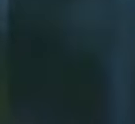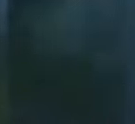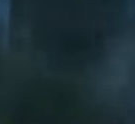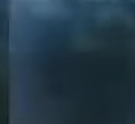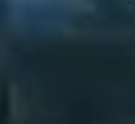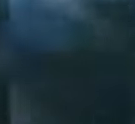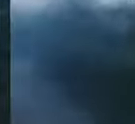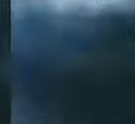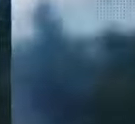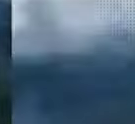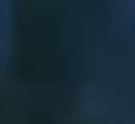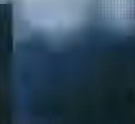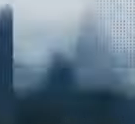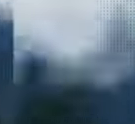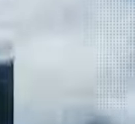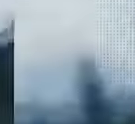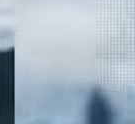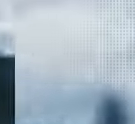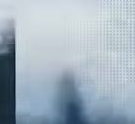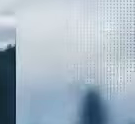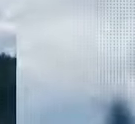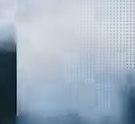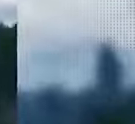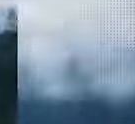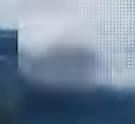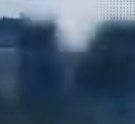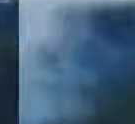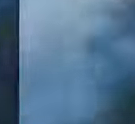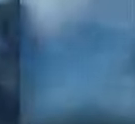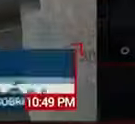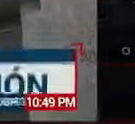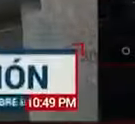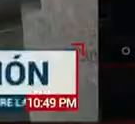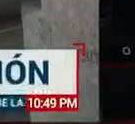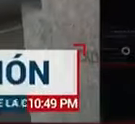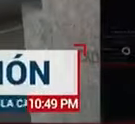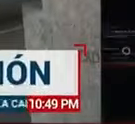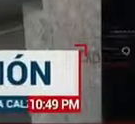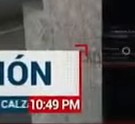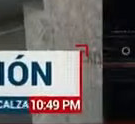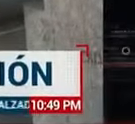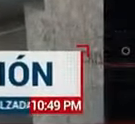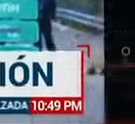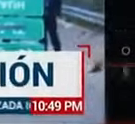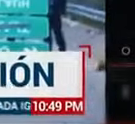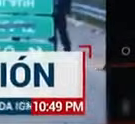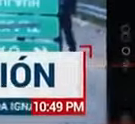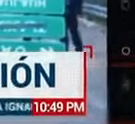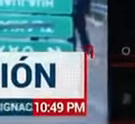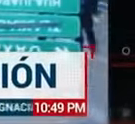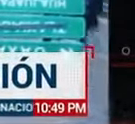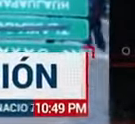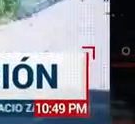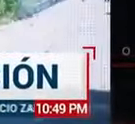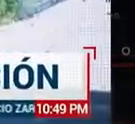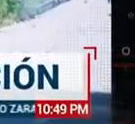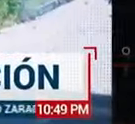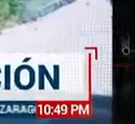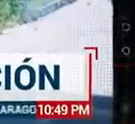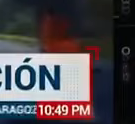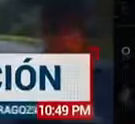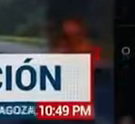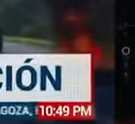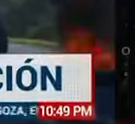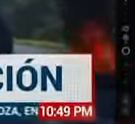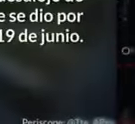5 asuntos, entre ellos el caso del ataque a maestros en Nochixtlán, Oaxaca, que dejó como saldo 8 personas